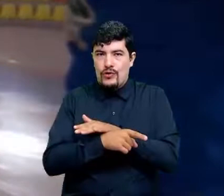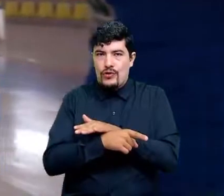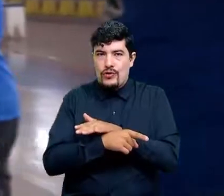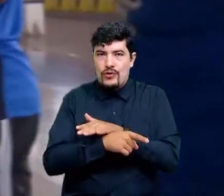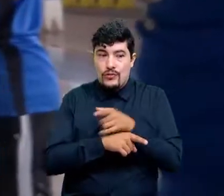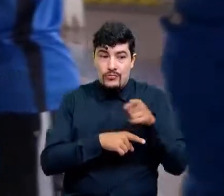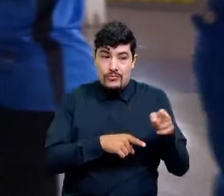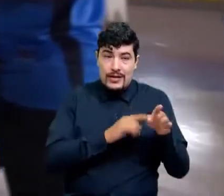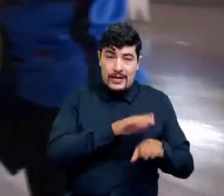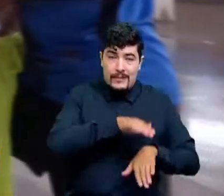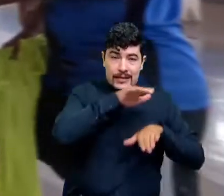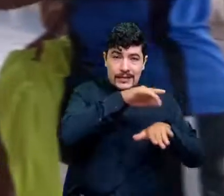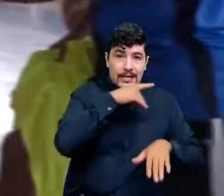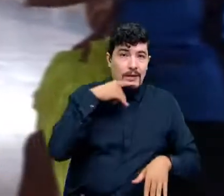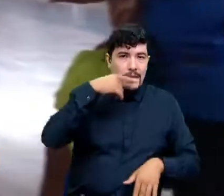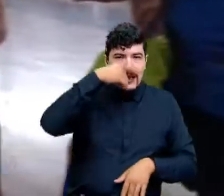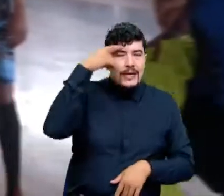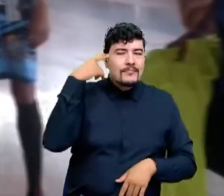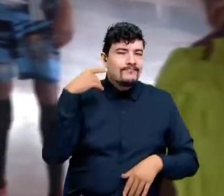de la representación rojinegra.